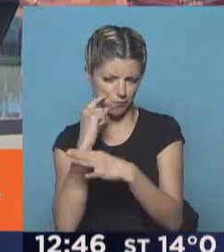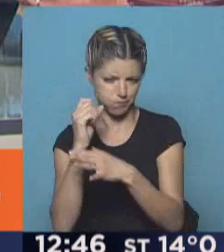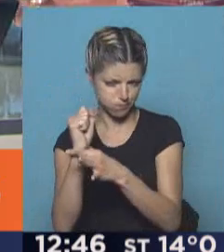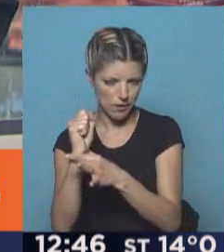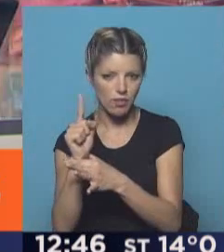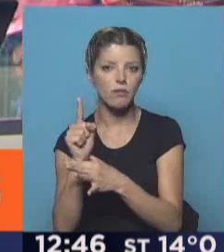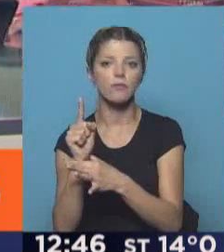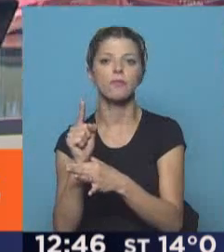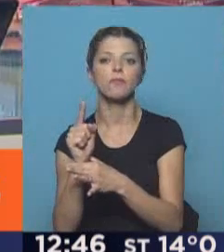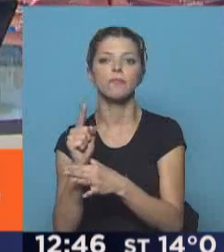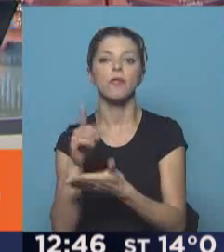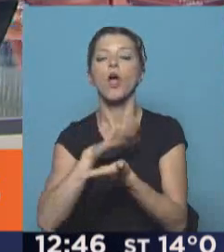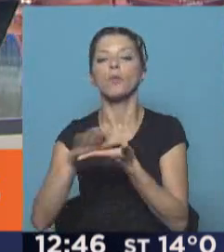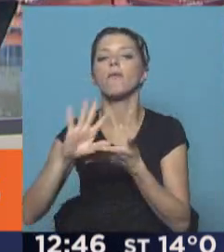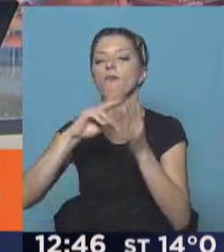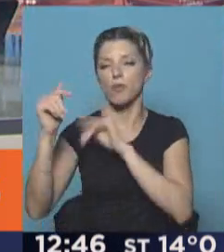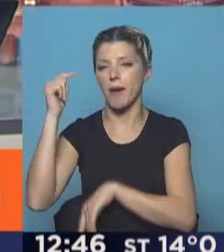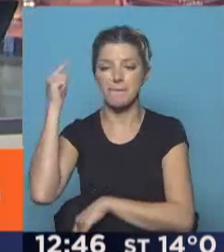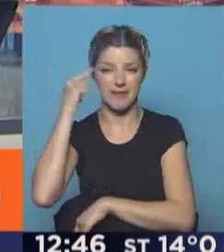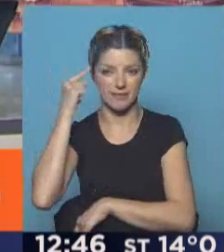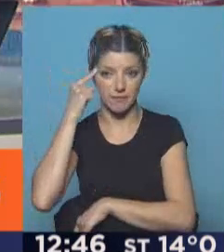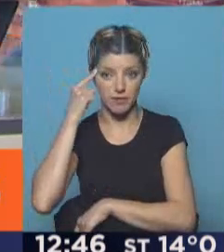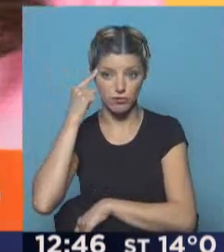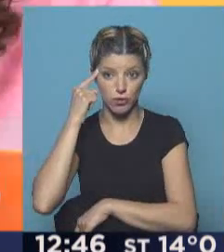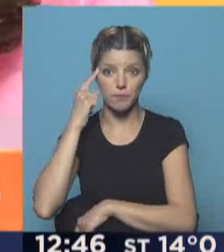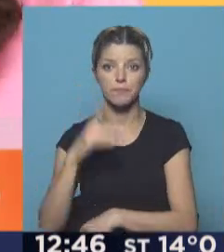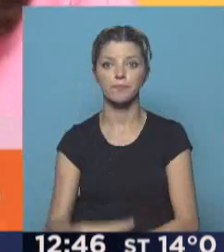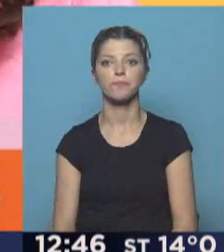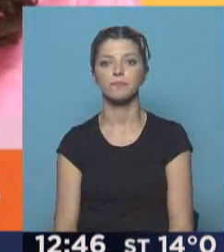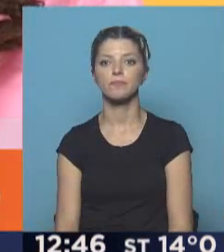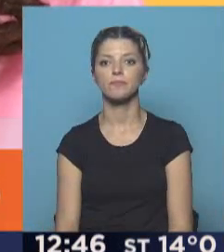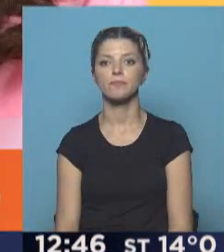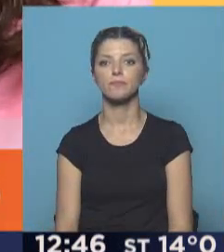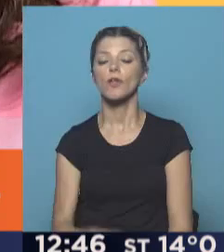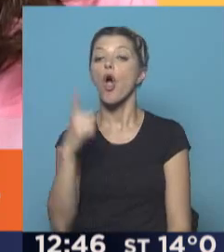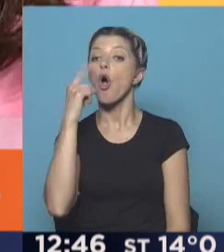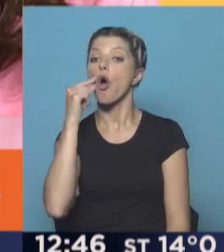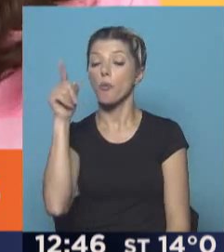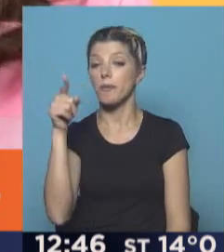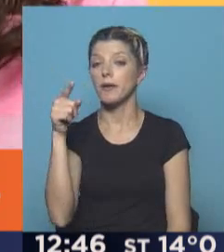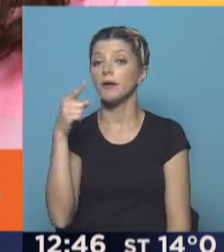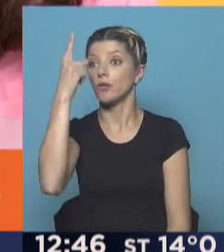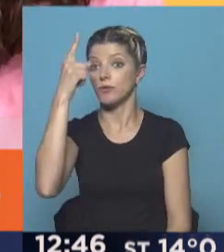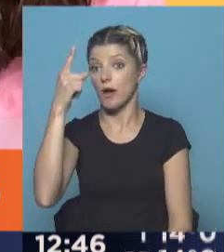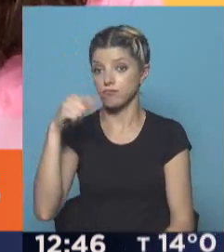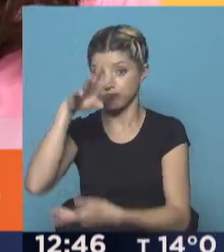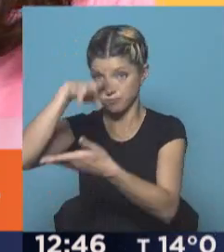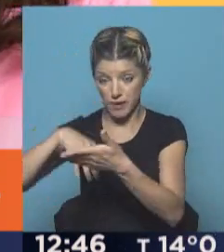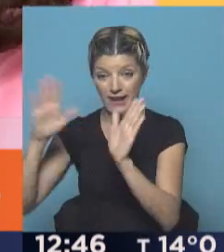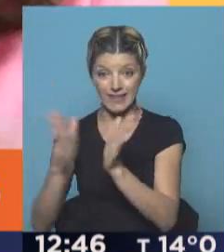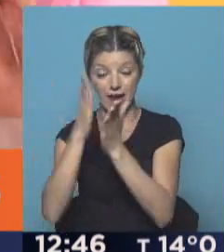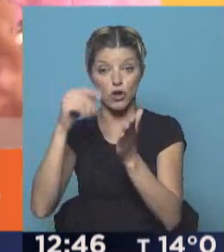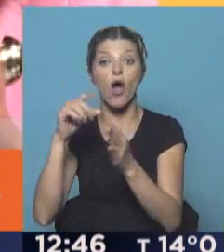nuevas olas de pensamiento más respetadas que hay, propuso justamente en una columna en Liberación, en el diario